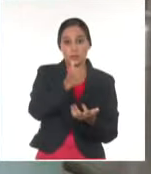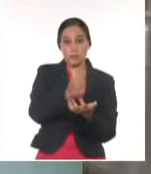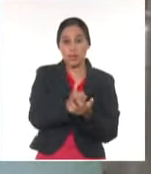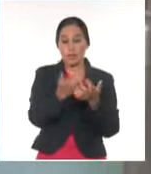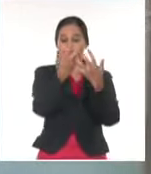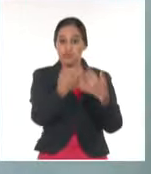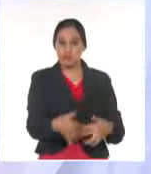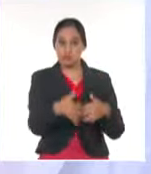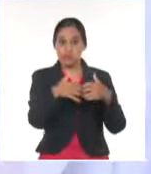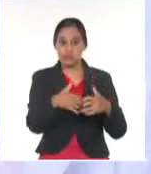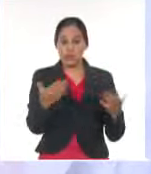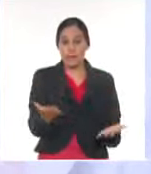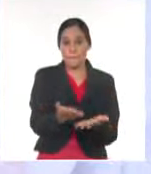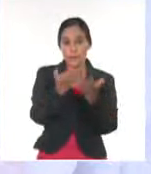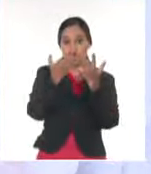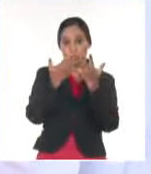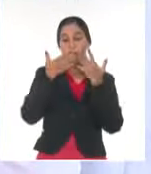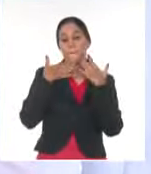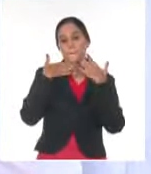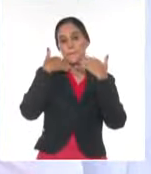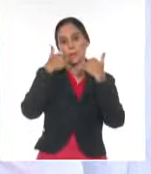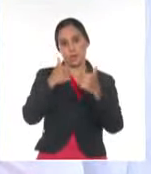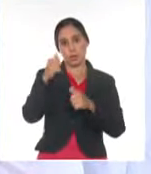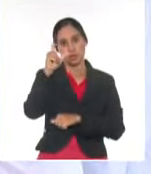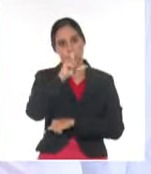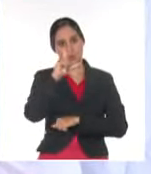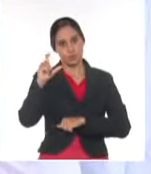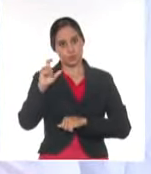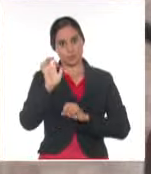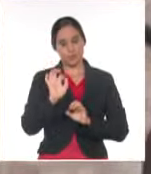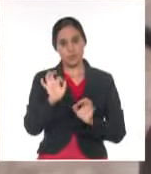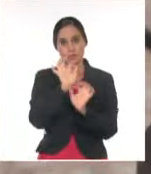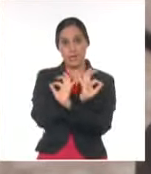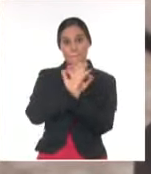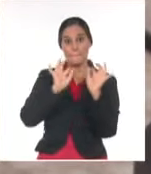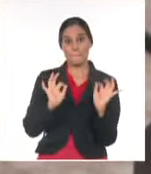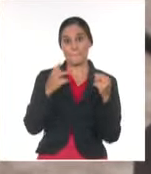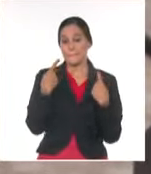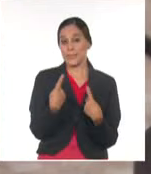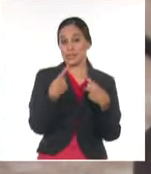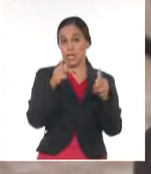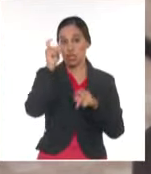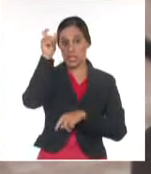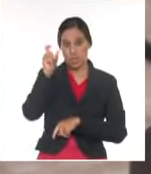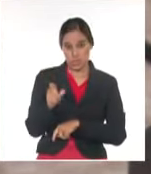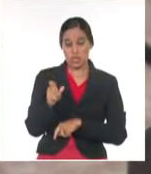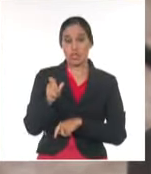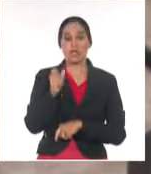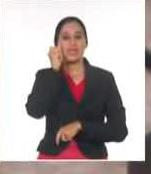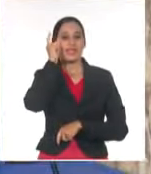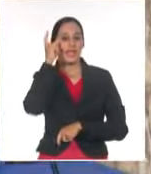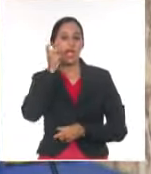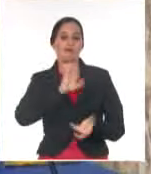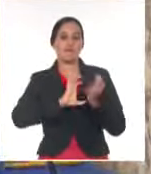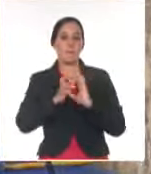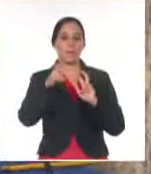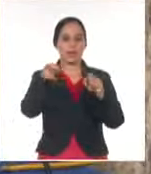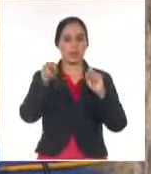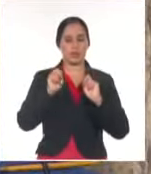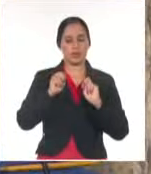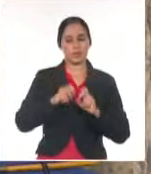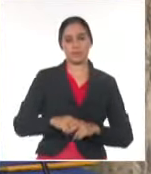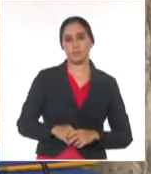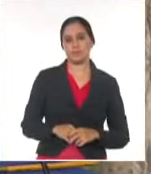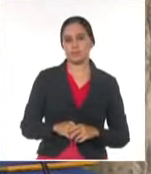Grito de Baire, Orden Carlos J. Finlay, especialistas de la unidad básica crearon nuevas formulaciones.